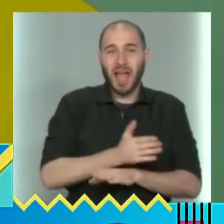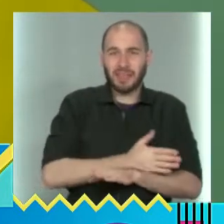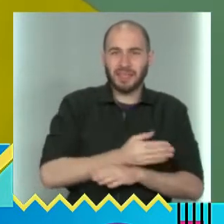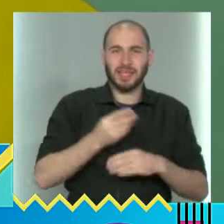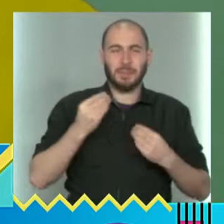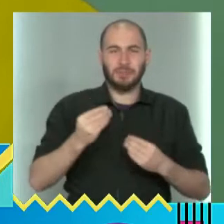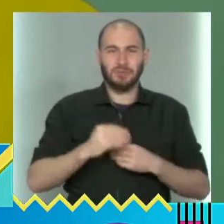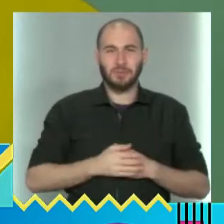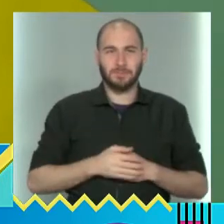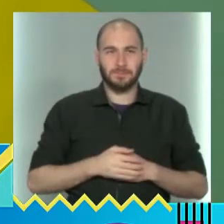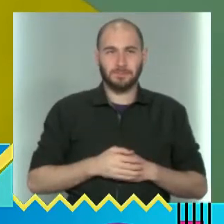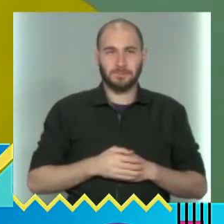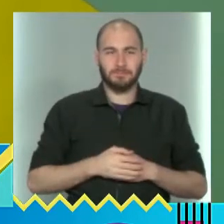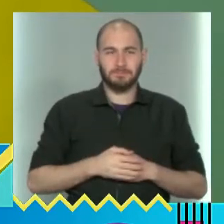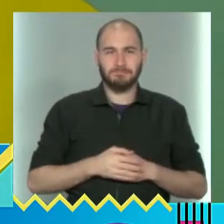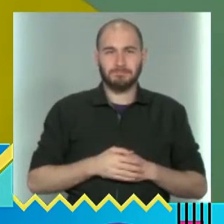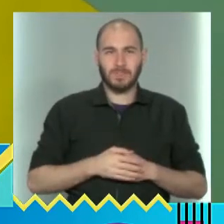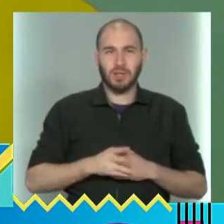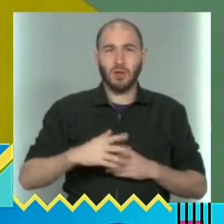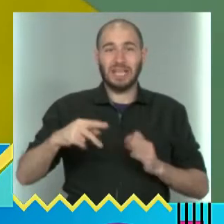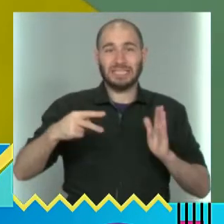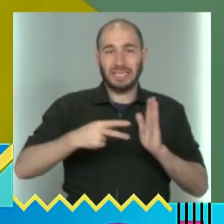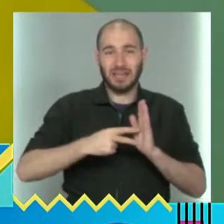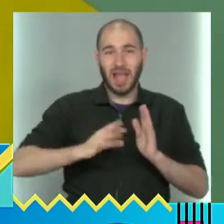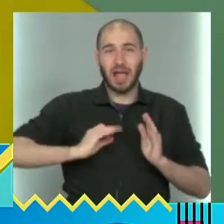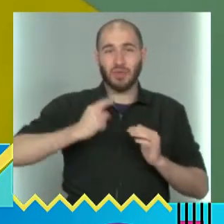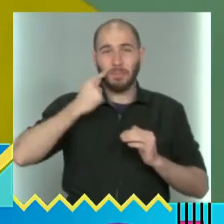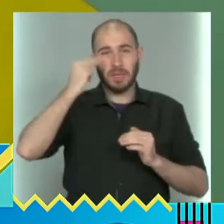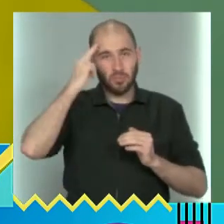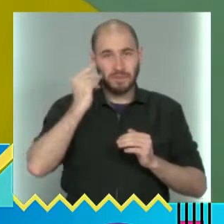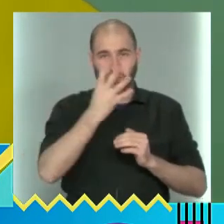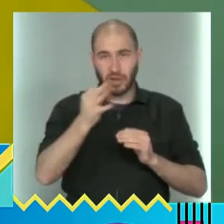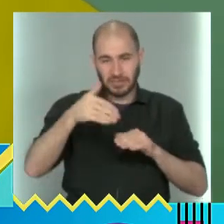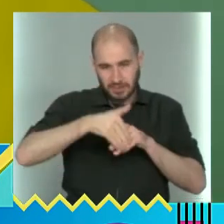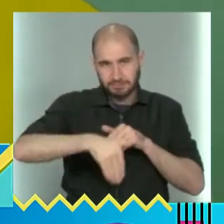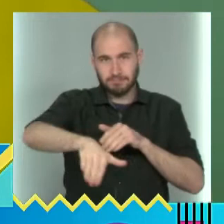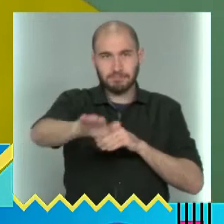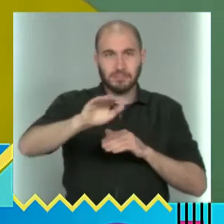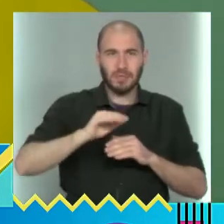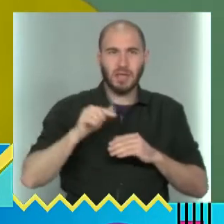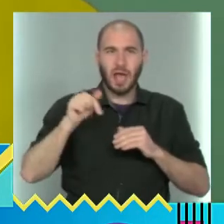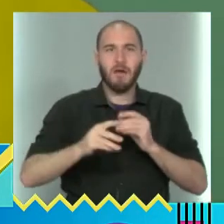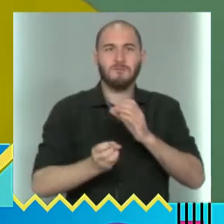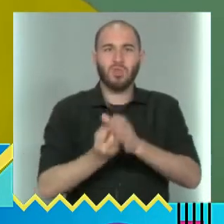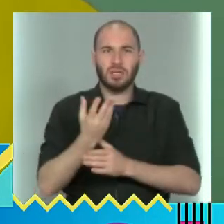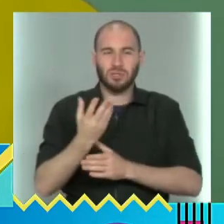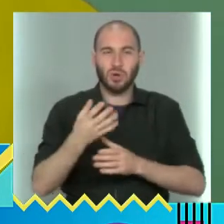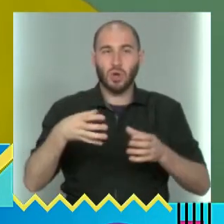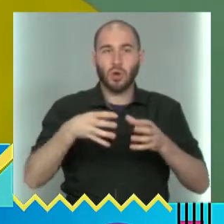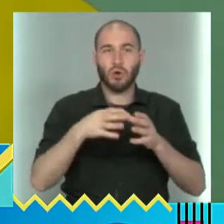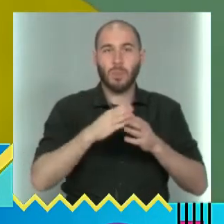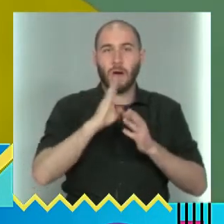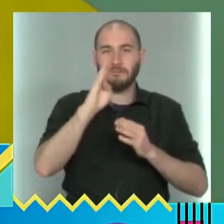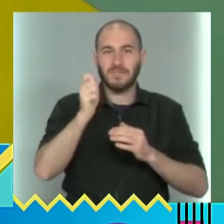que pasó en Siria en la década del 40 en adelante, básicamente con la fundación del partido